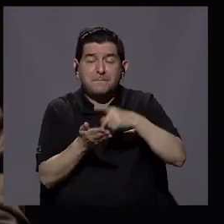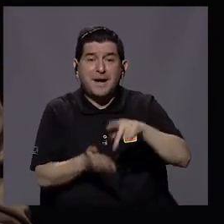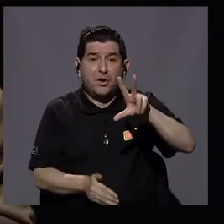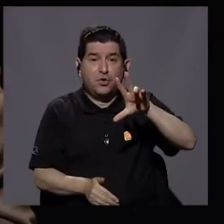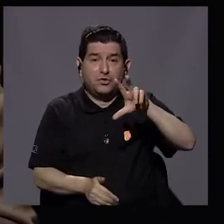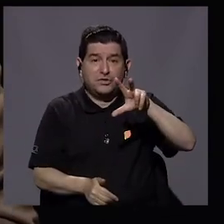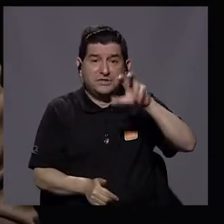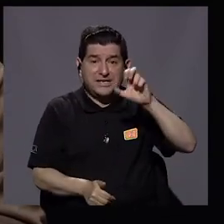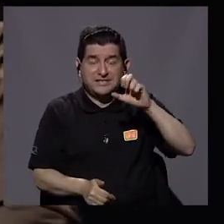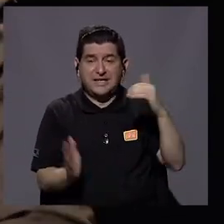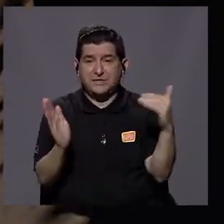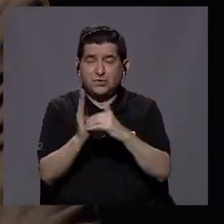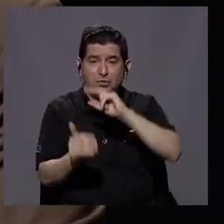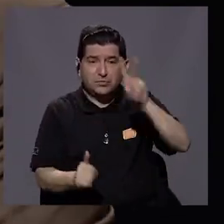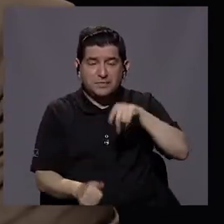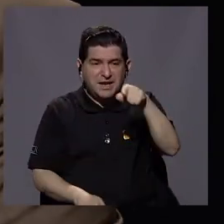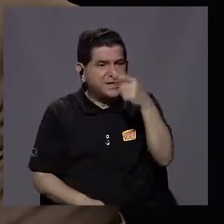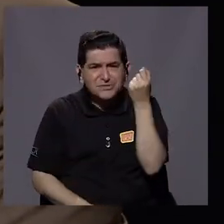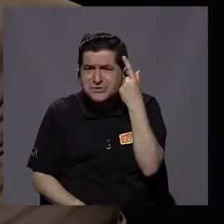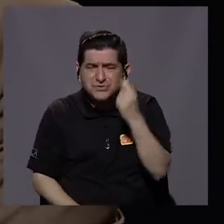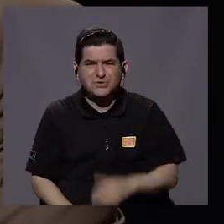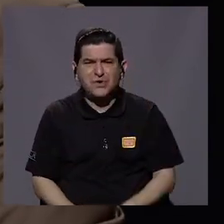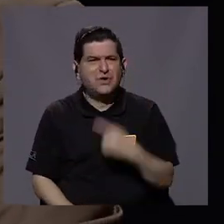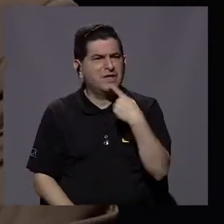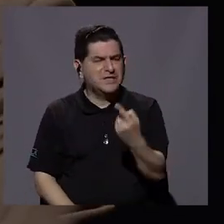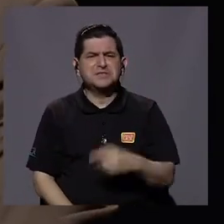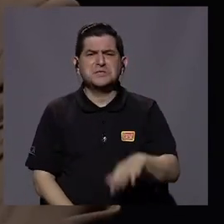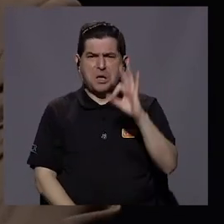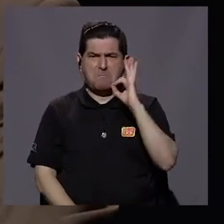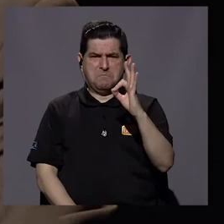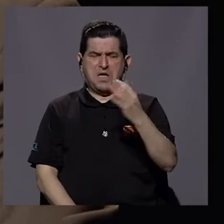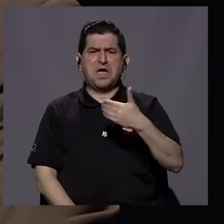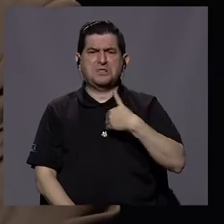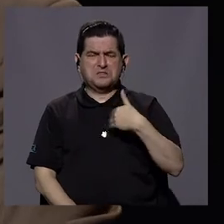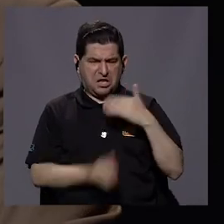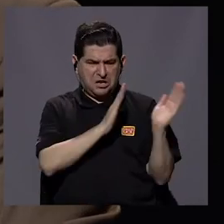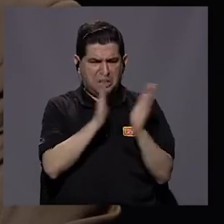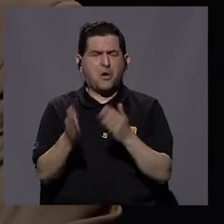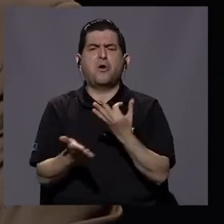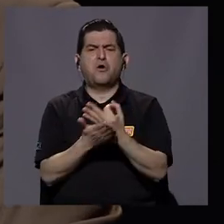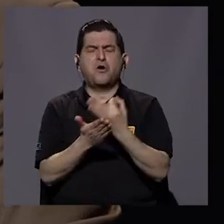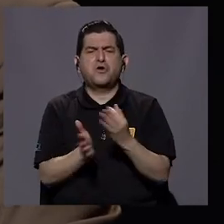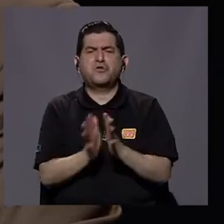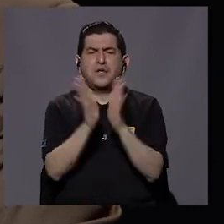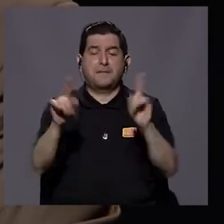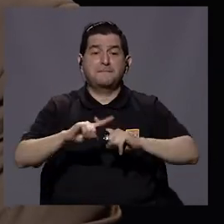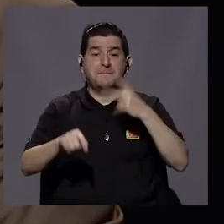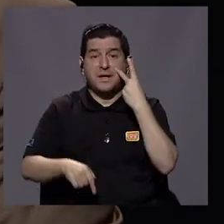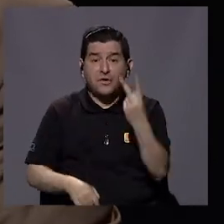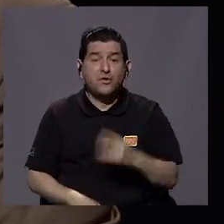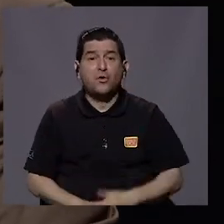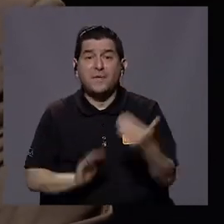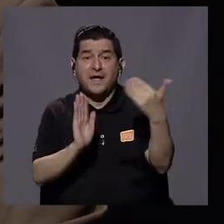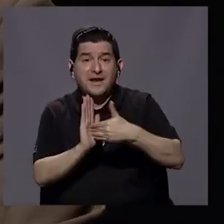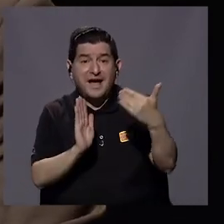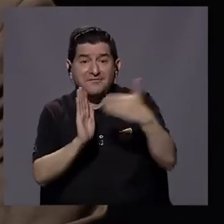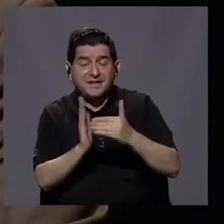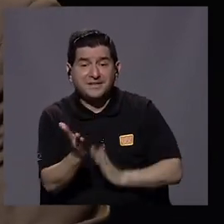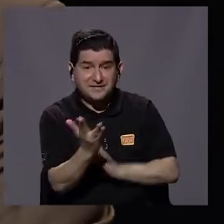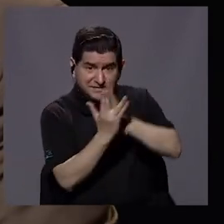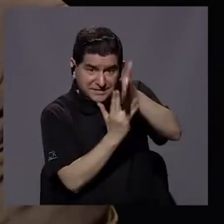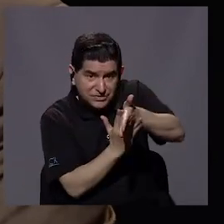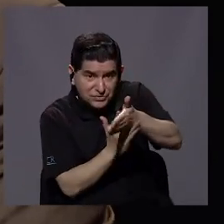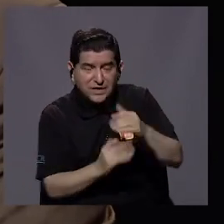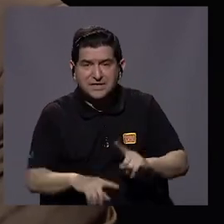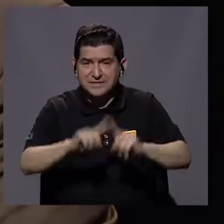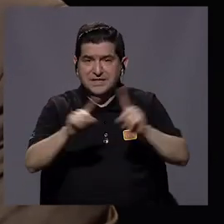no puede, no tiene por qué entenderlo porque su preocupación es otra. Entonces dice, qué dicha que vamos a poner en orden las finanzas públicas, pero lo que no está viendo es la mejora que va a tener en